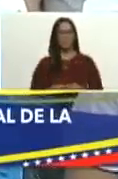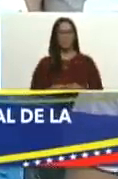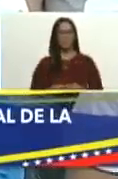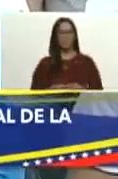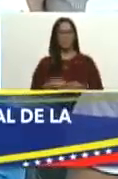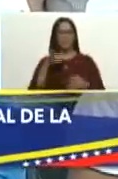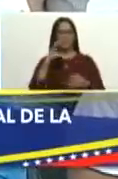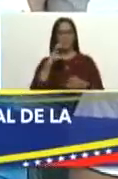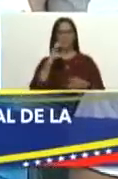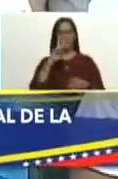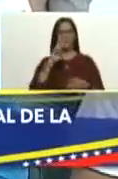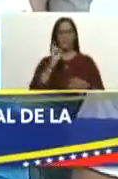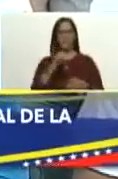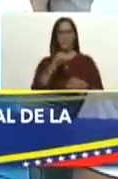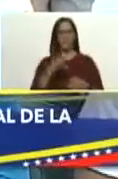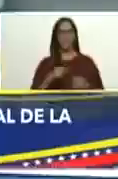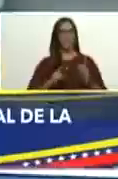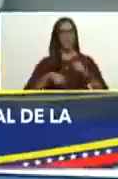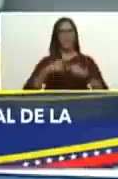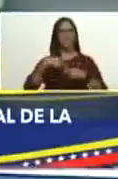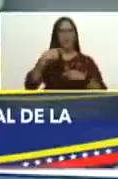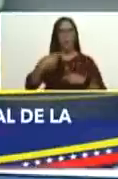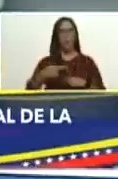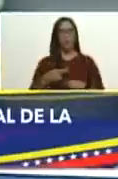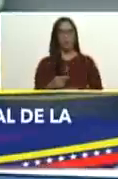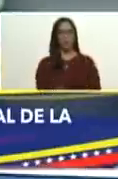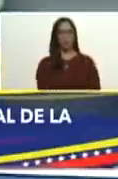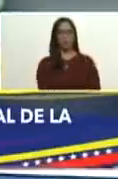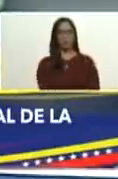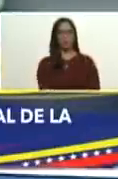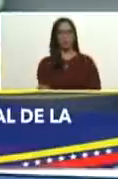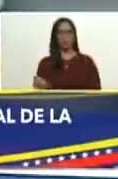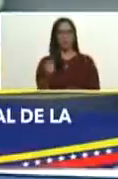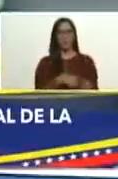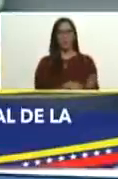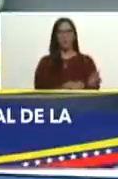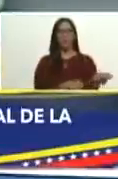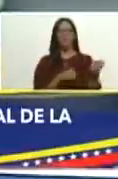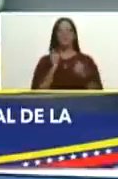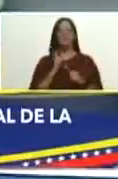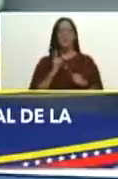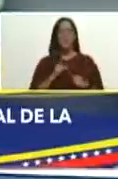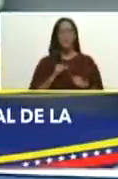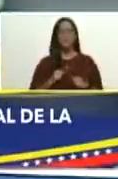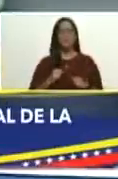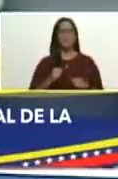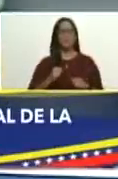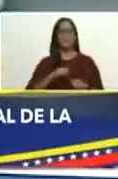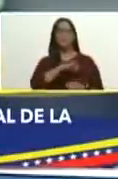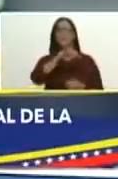CBG, entre otras, tienen que ser como una madre.